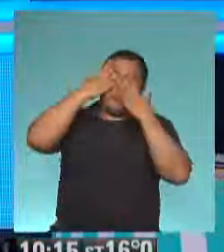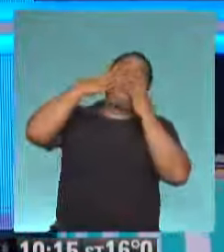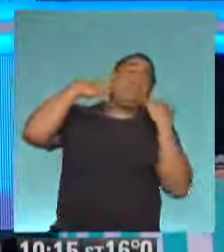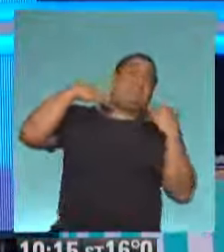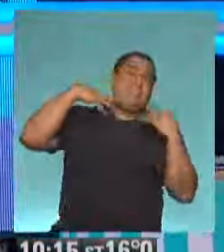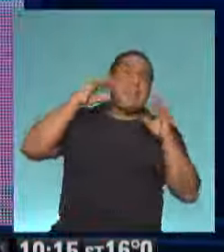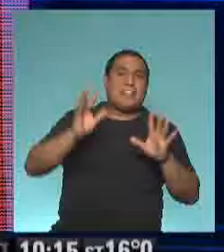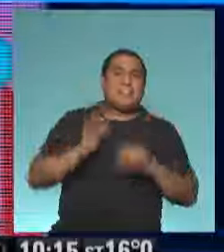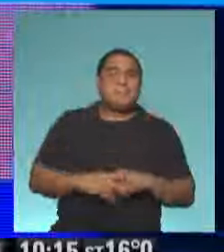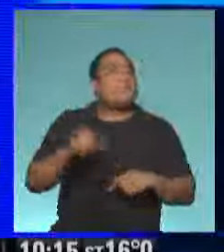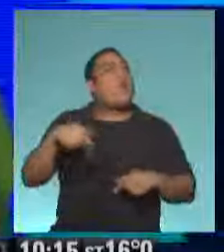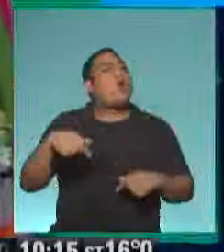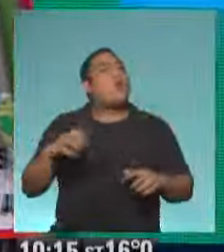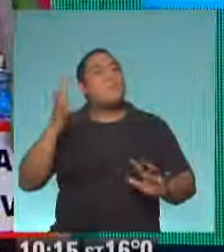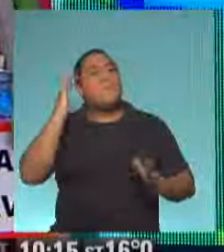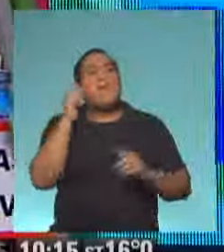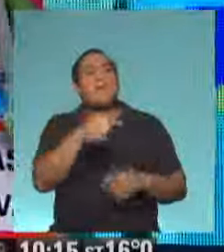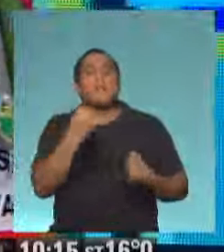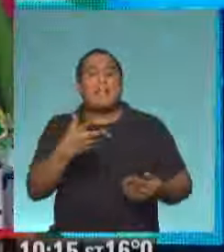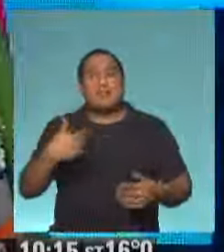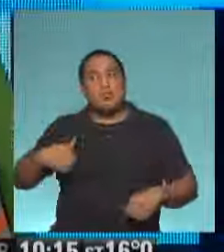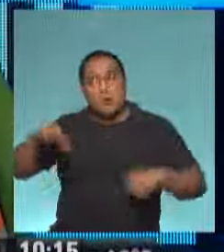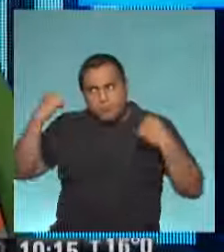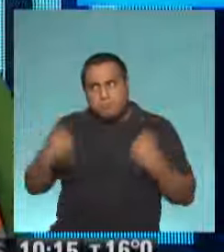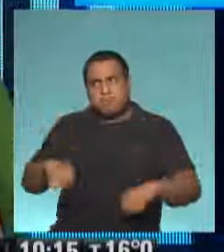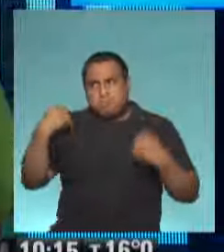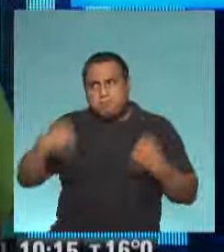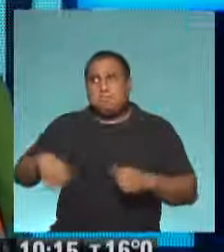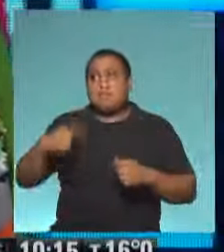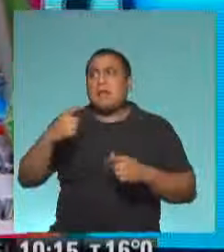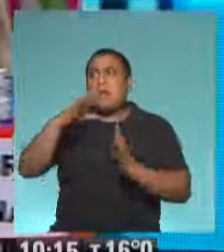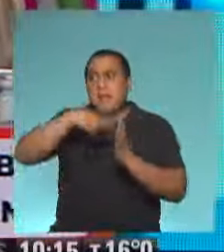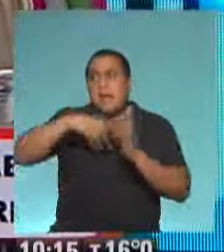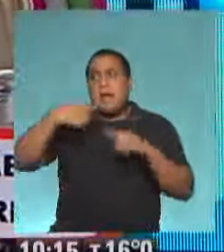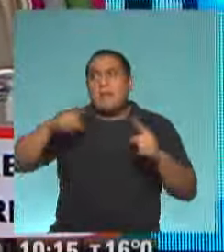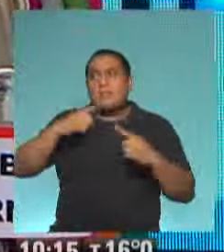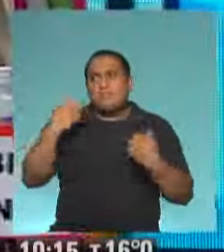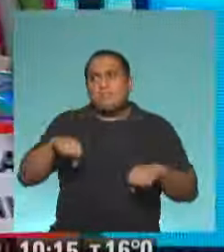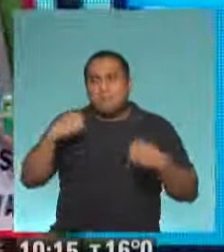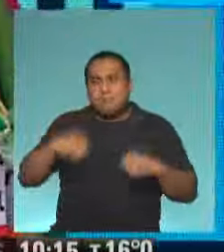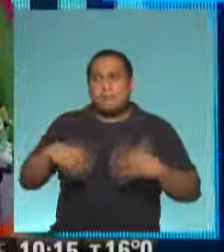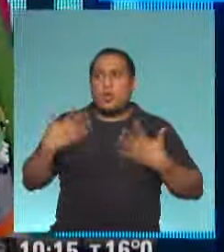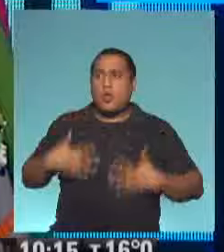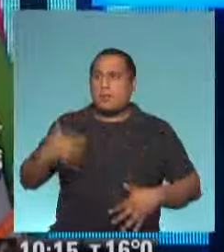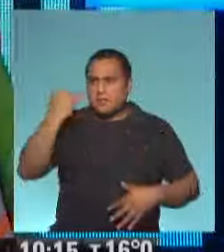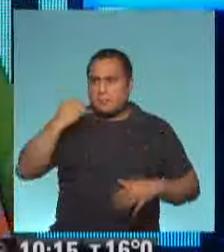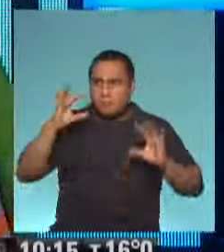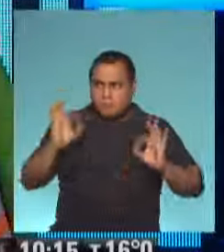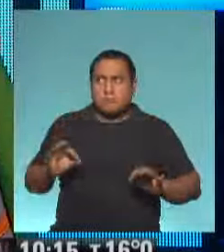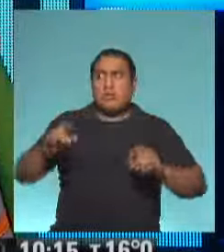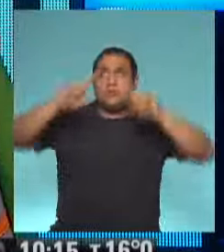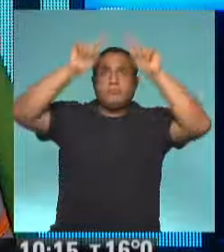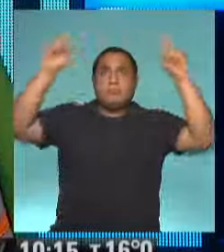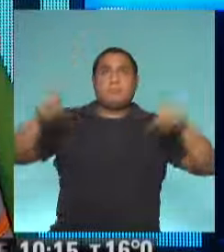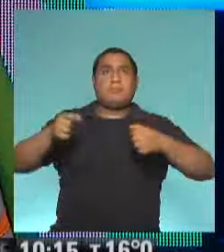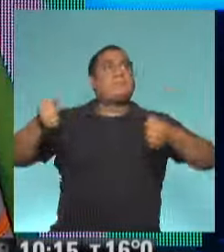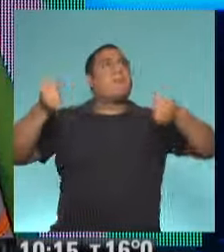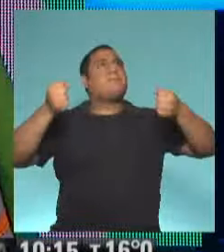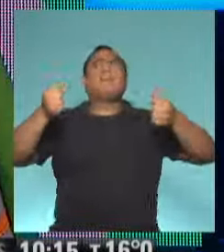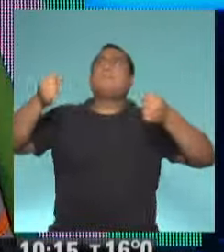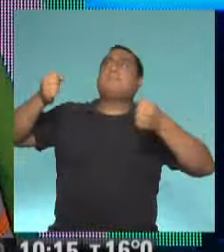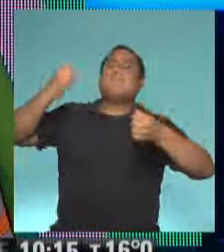venís para la murga de hoy? Ah, estuve ensayé ¿sí? la letra, preparamos vestuario, ya tenemos el estandarte, los chicos y las chicas seguramente ya están